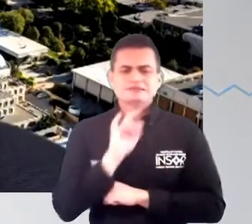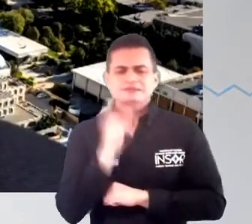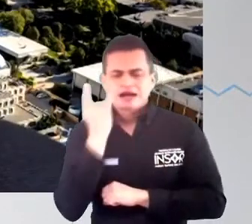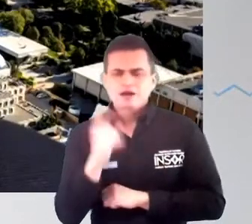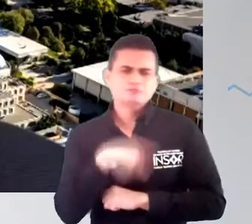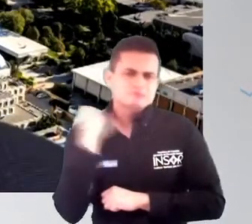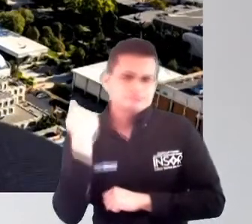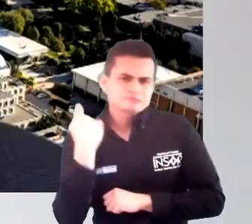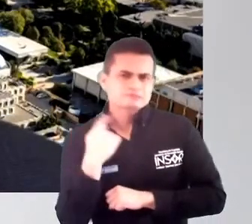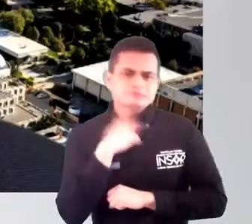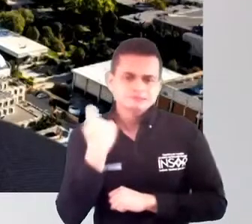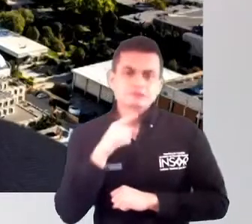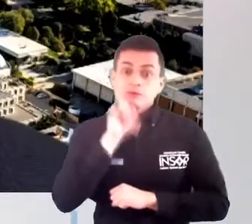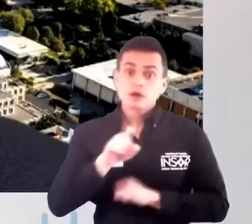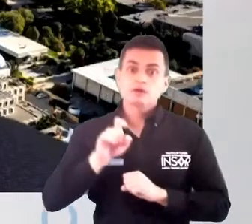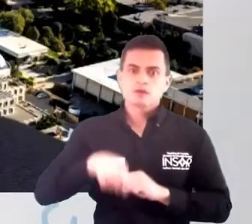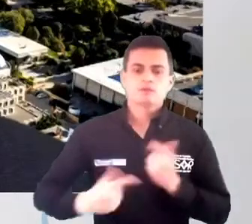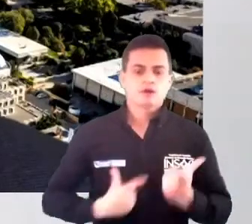desafíos.